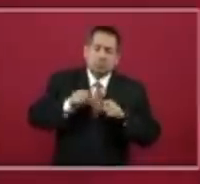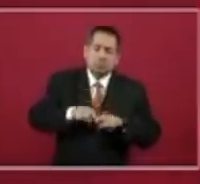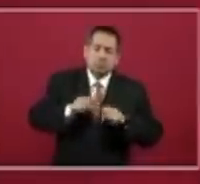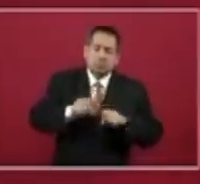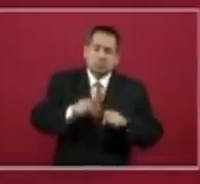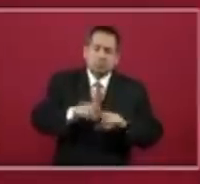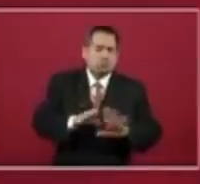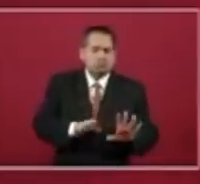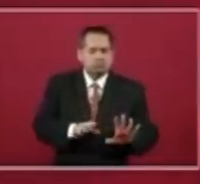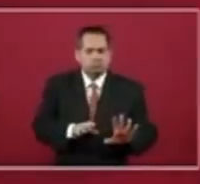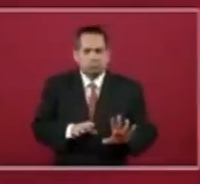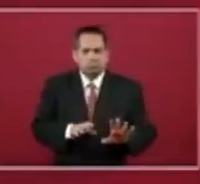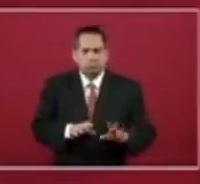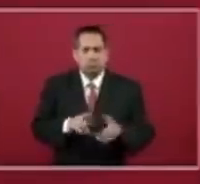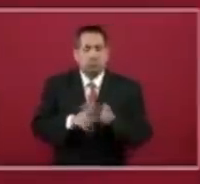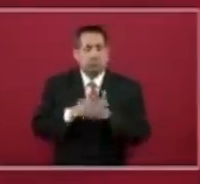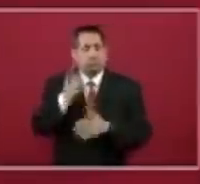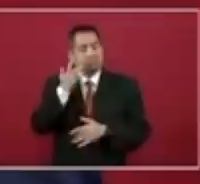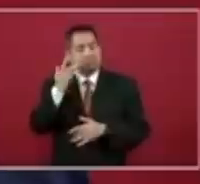No somos fifís.